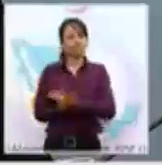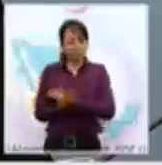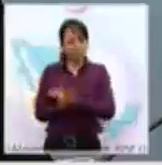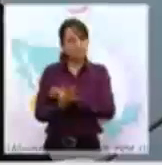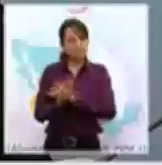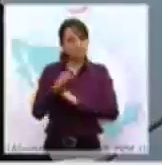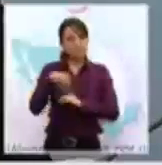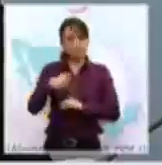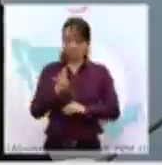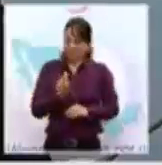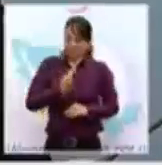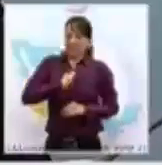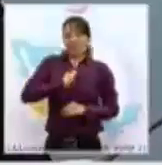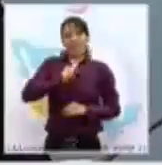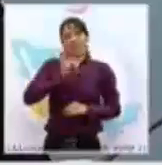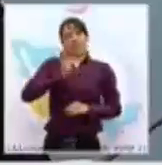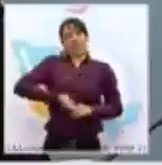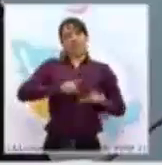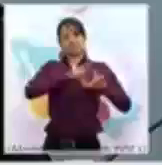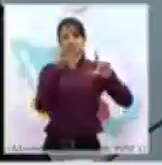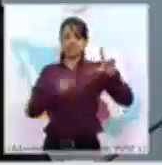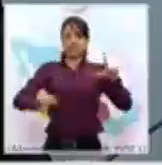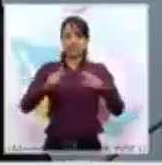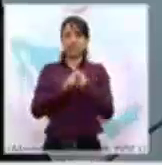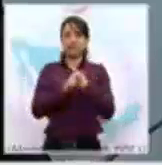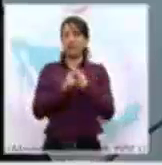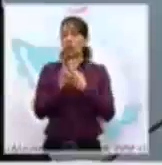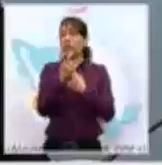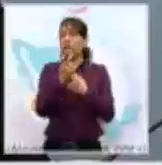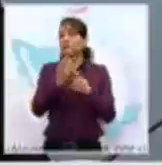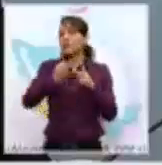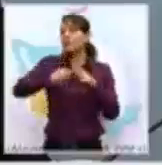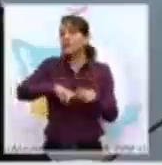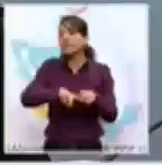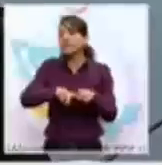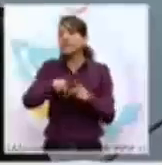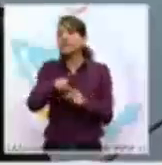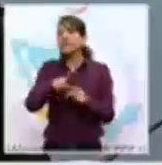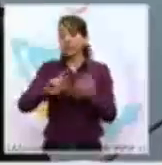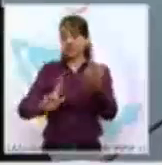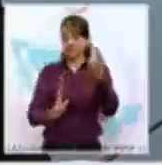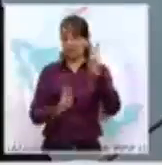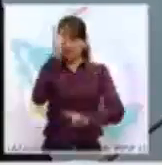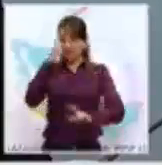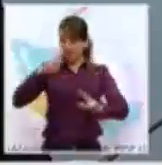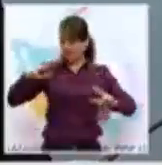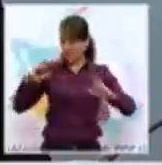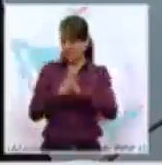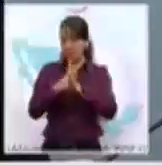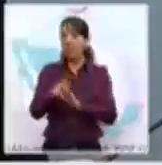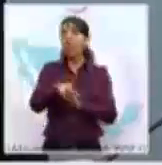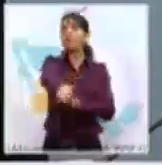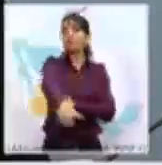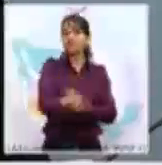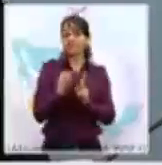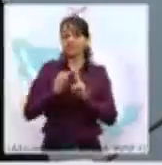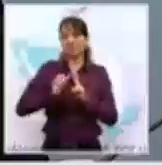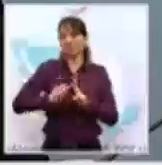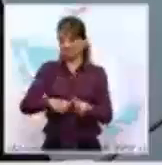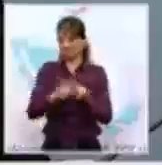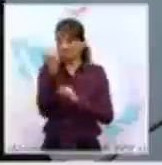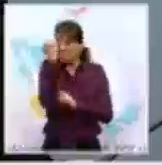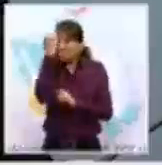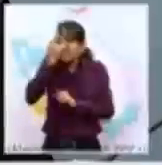el arte que se generó en la primera parte de la posrevolución mexicana, el muralismo mexicano en particular, sin, creo,